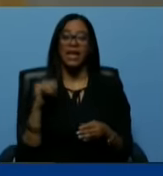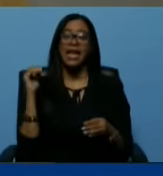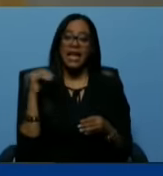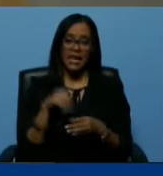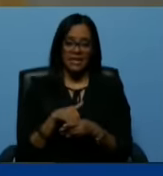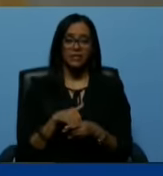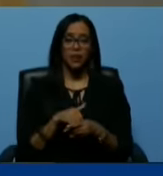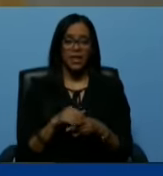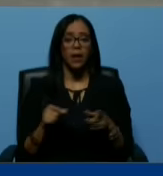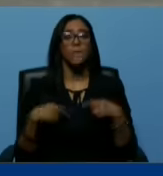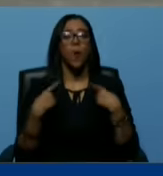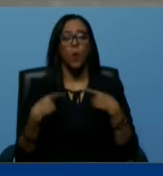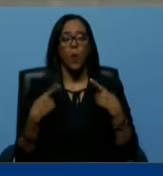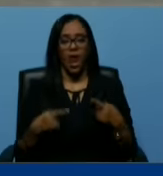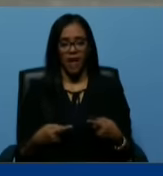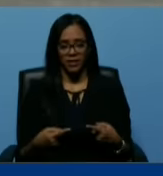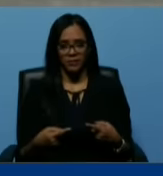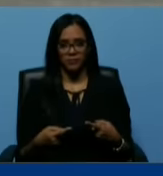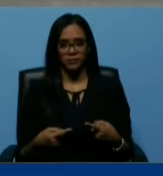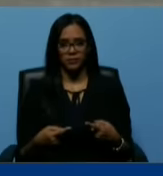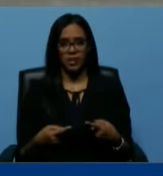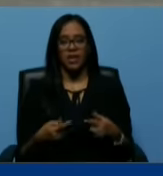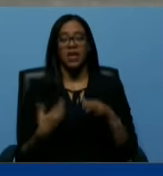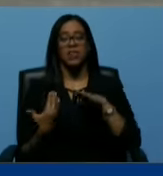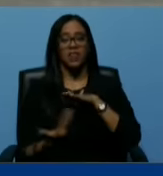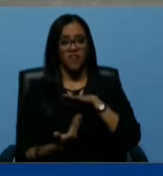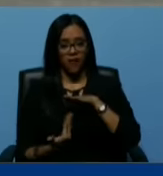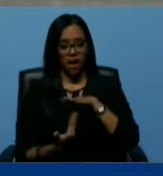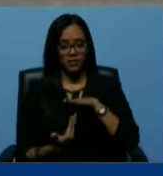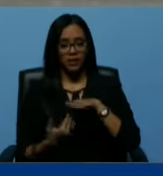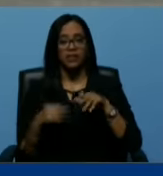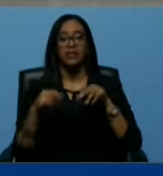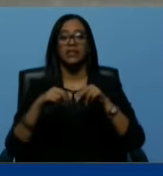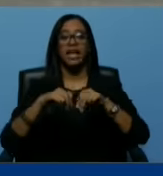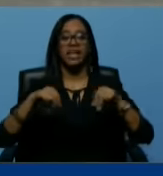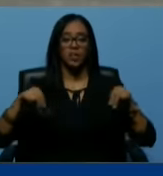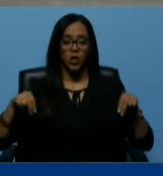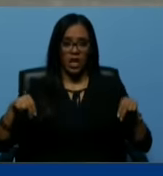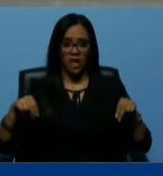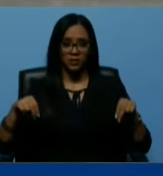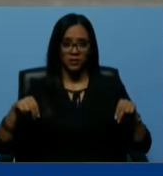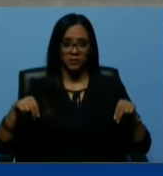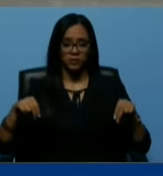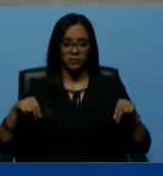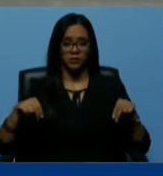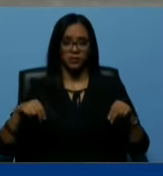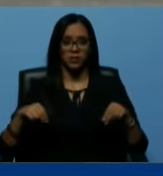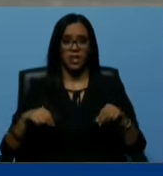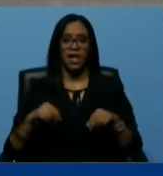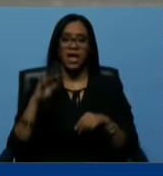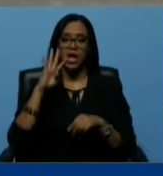elecciones populares, de base, territoriales, en